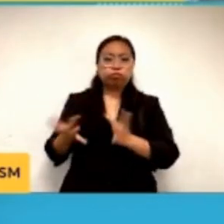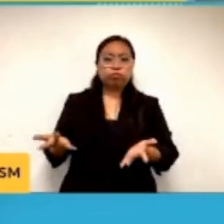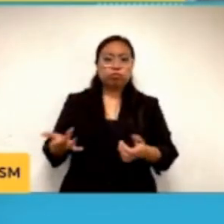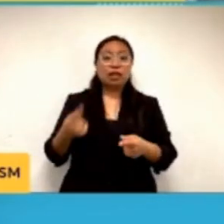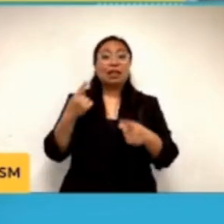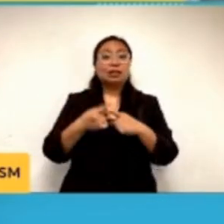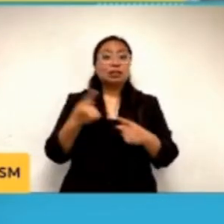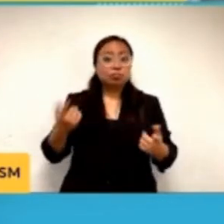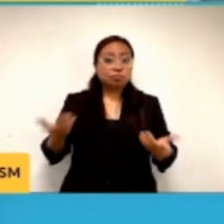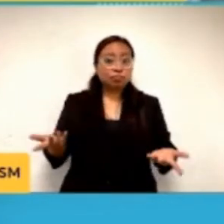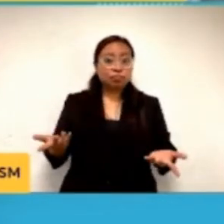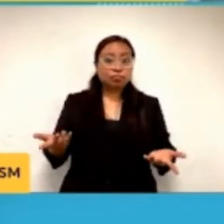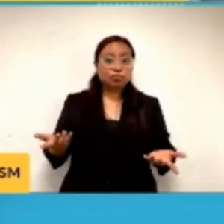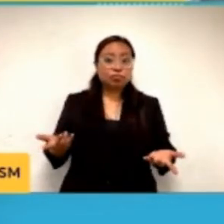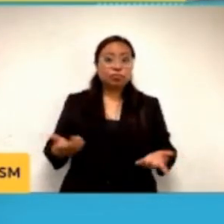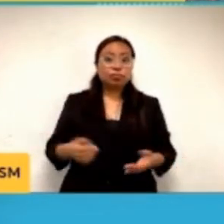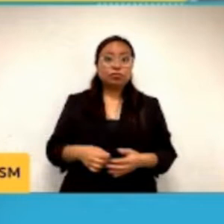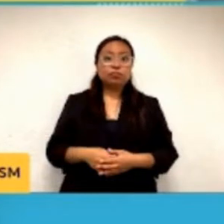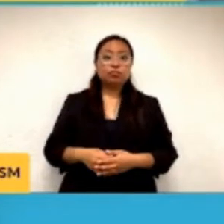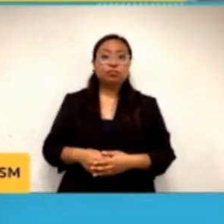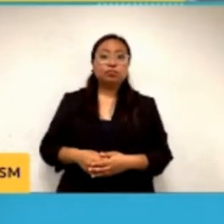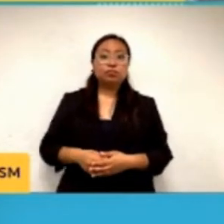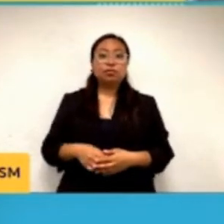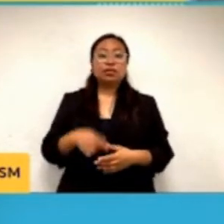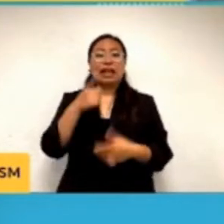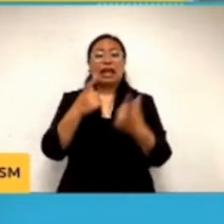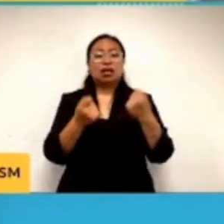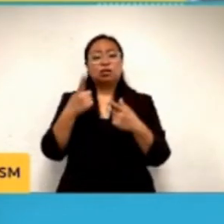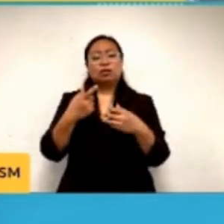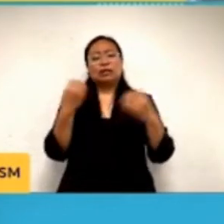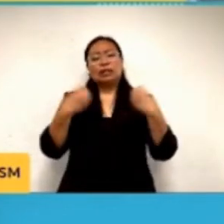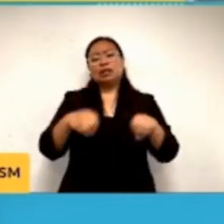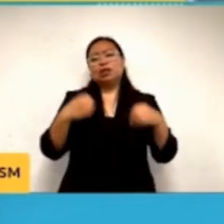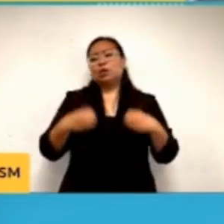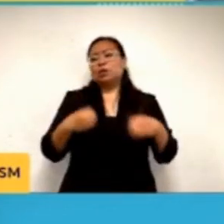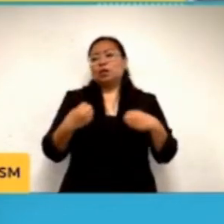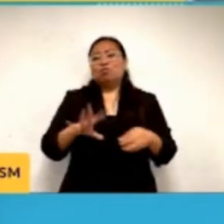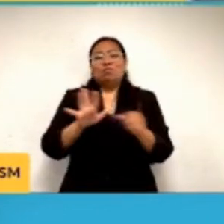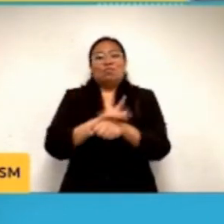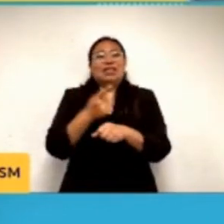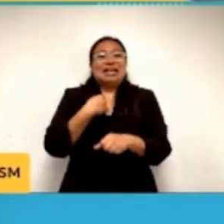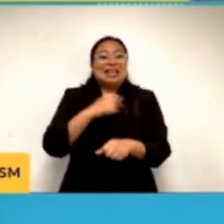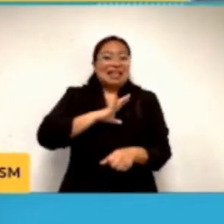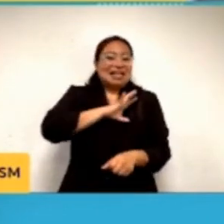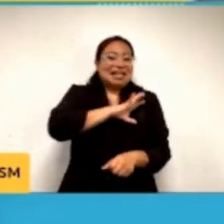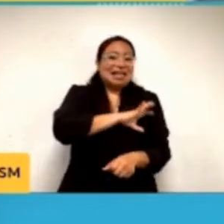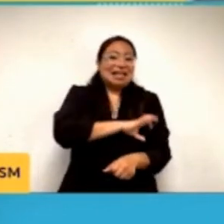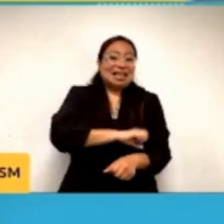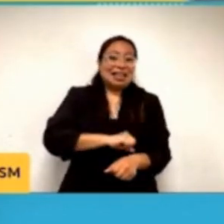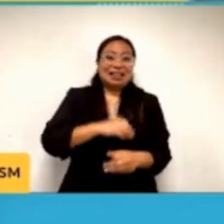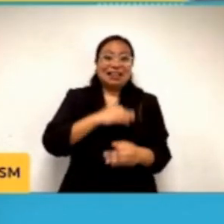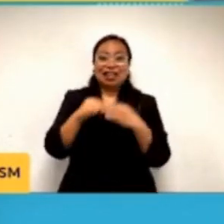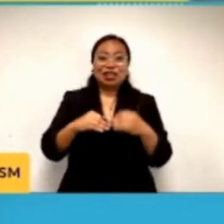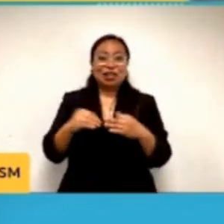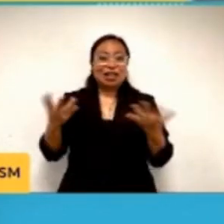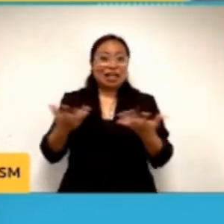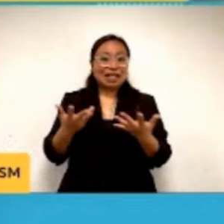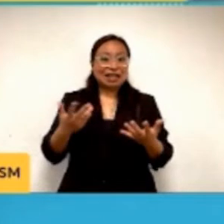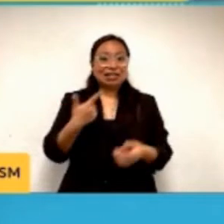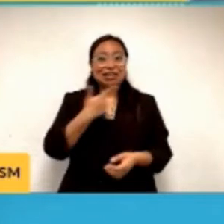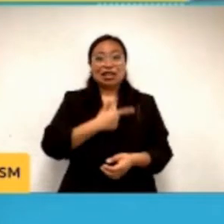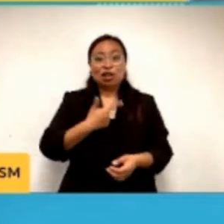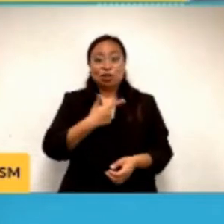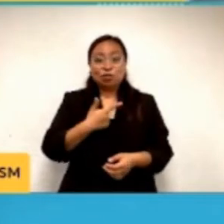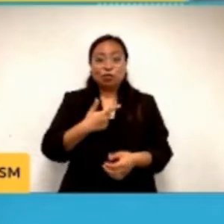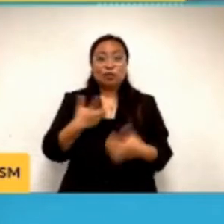aquí está todo el día trabajando porque se apasiona tanto de lo que hace, porque nos gusta tanto lo